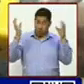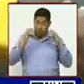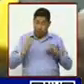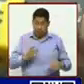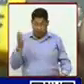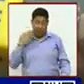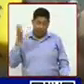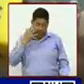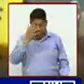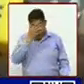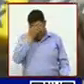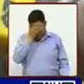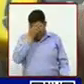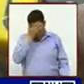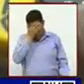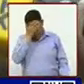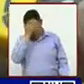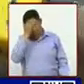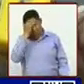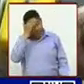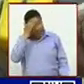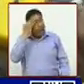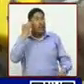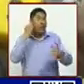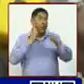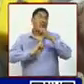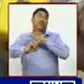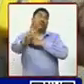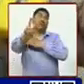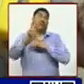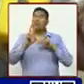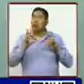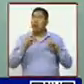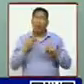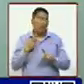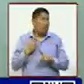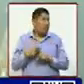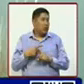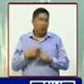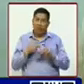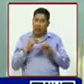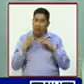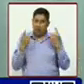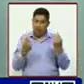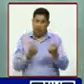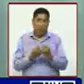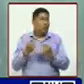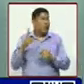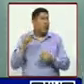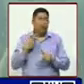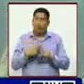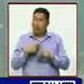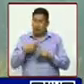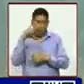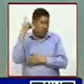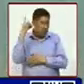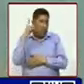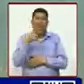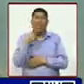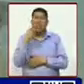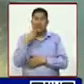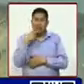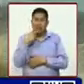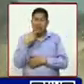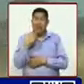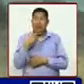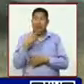año, se tiene unas proyecciones no muy gratas para el departamento ni para Bolivia. Se tiene previsto que